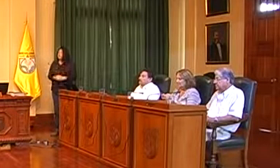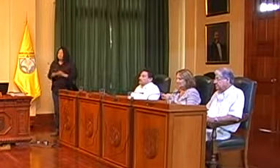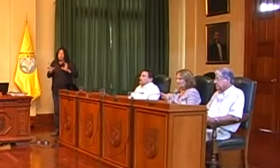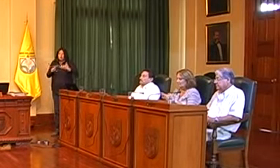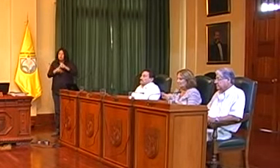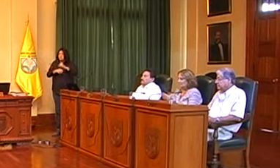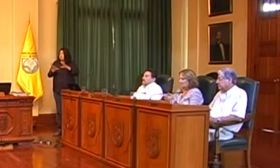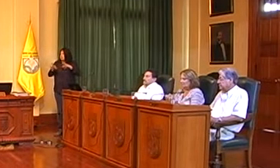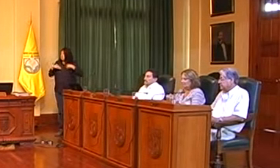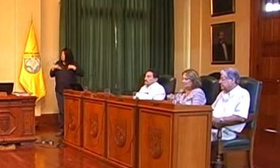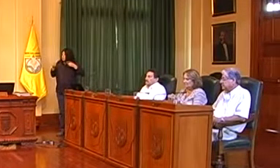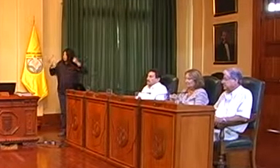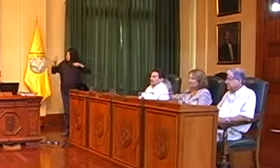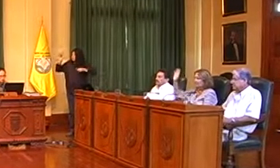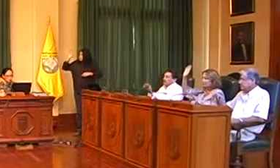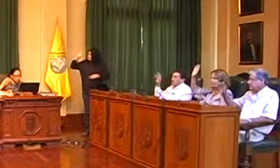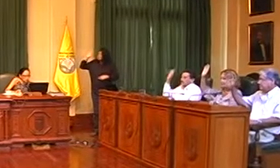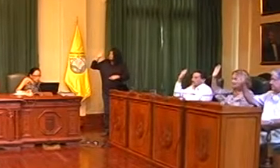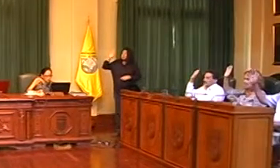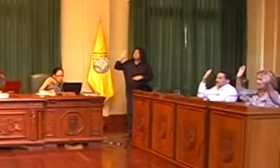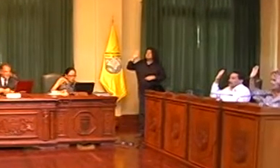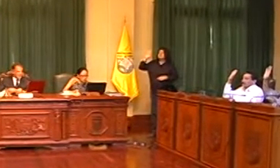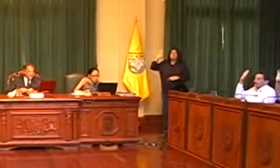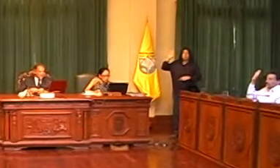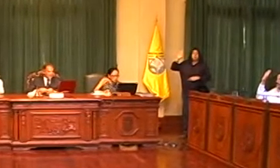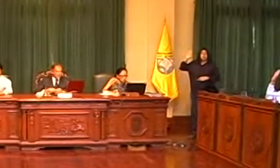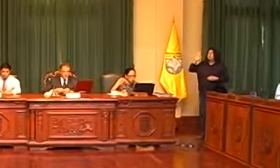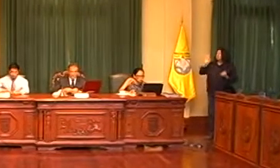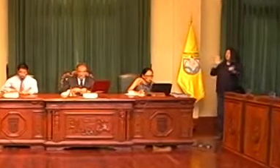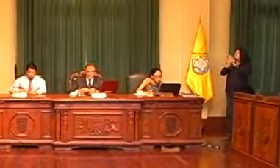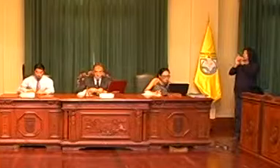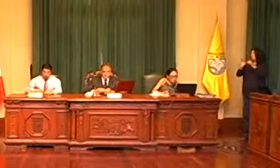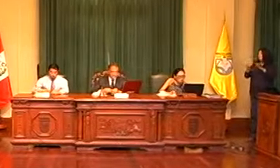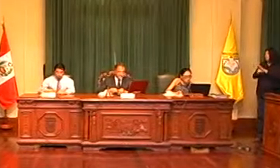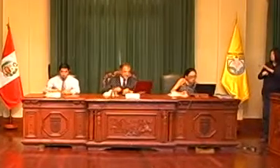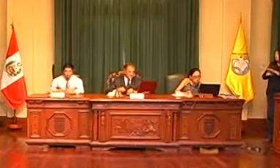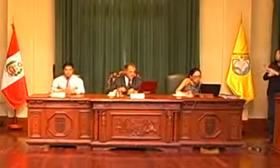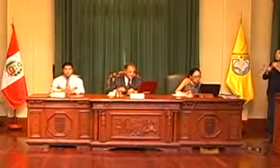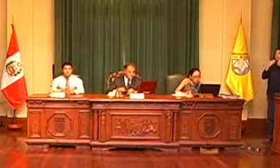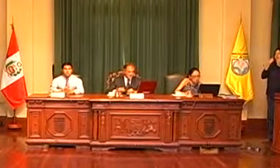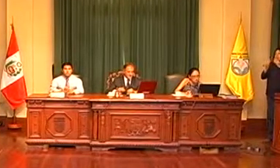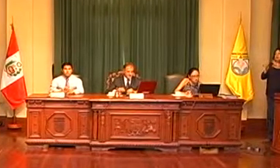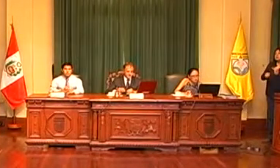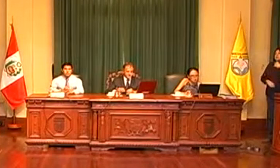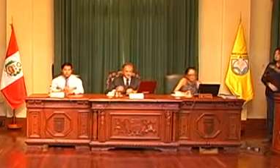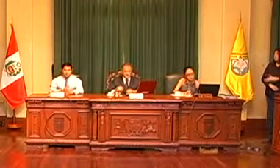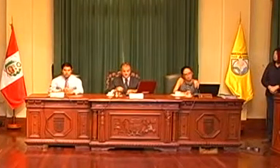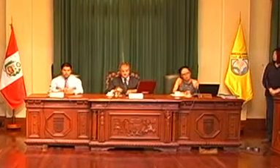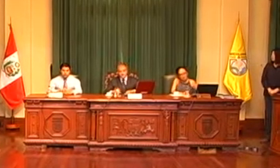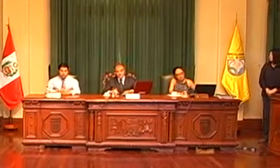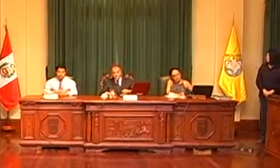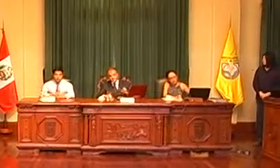que estén a favor, si no se expresaron en señal de conformidad. Ha sido aprobado por unanimidad. Muchas gracias. Siguiente punto, por favor.